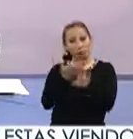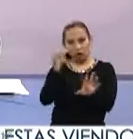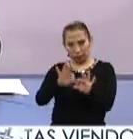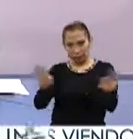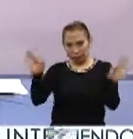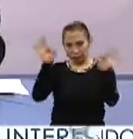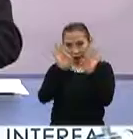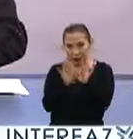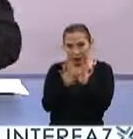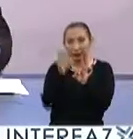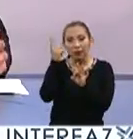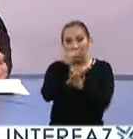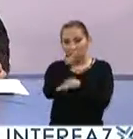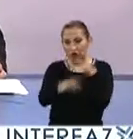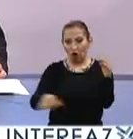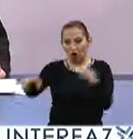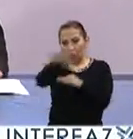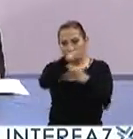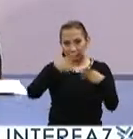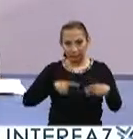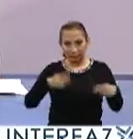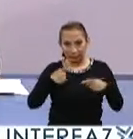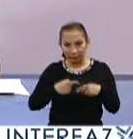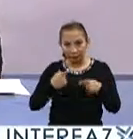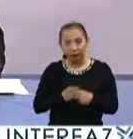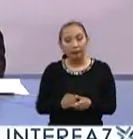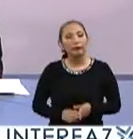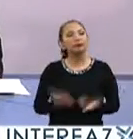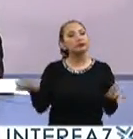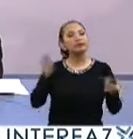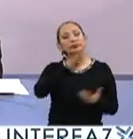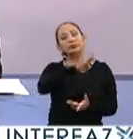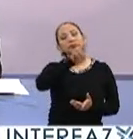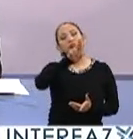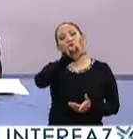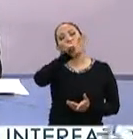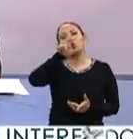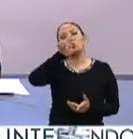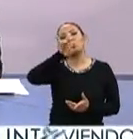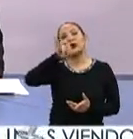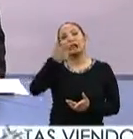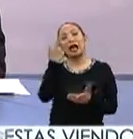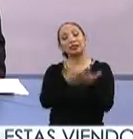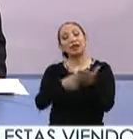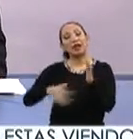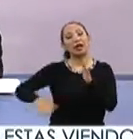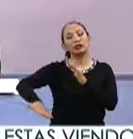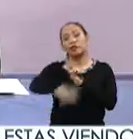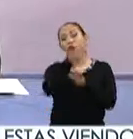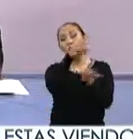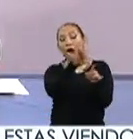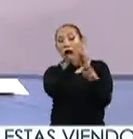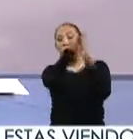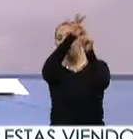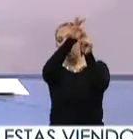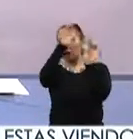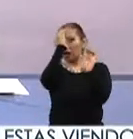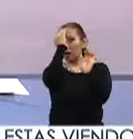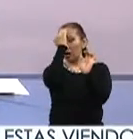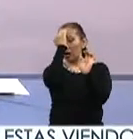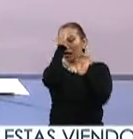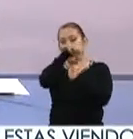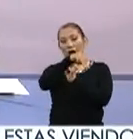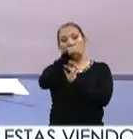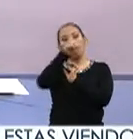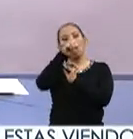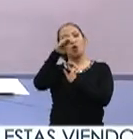muy relevantes para toda nuestra sociedad. El bullying, dentro de una de sus vertientes, en especial el conocido como